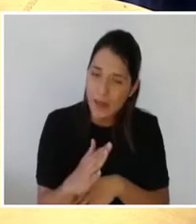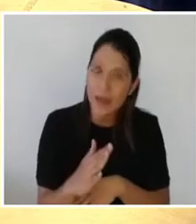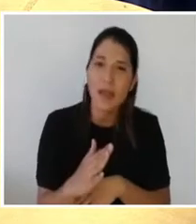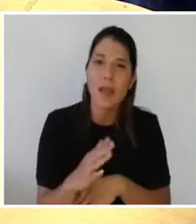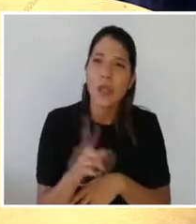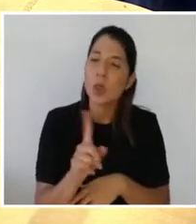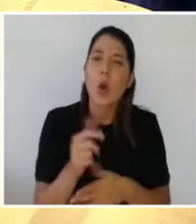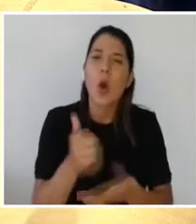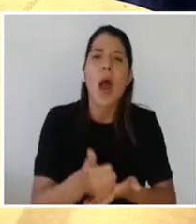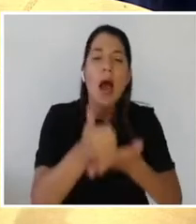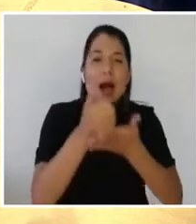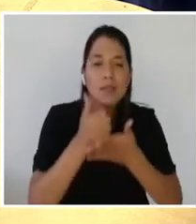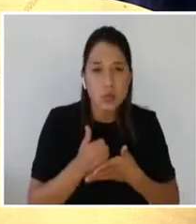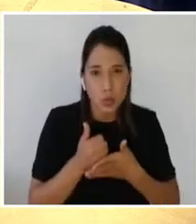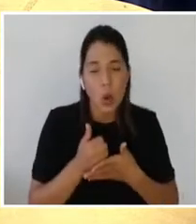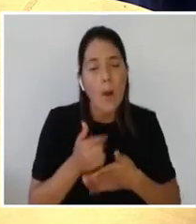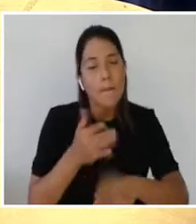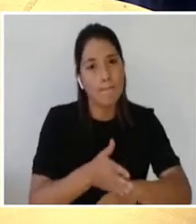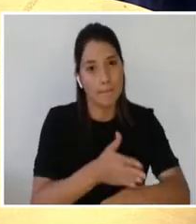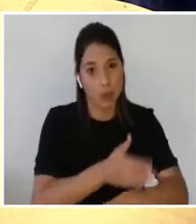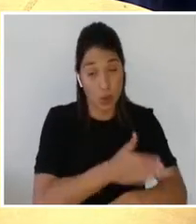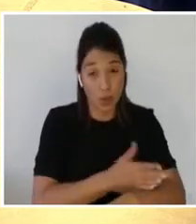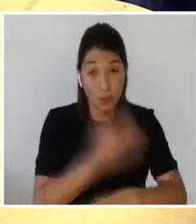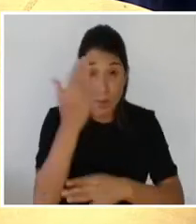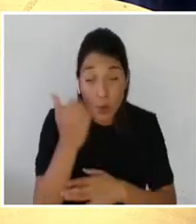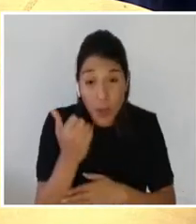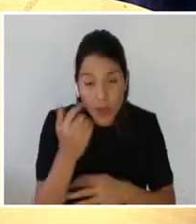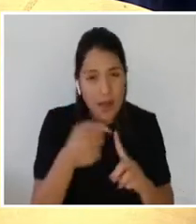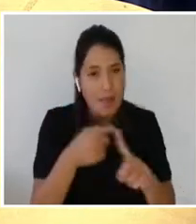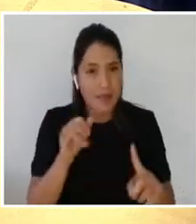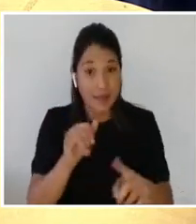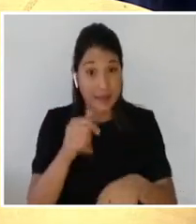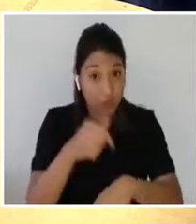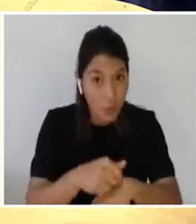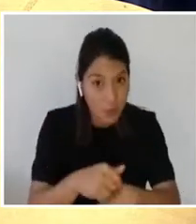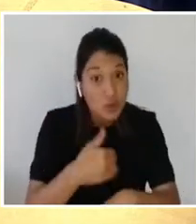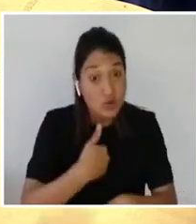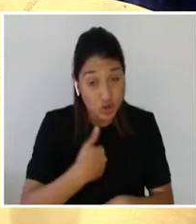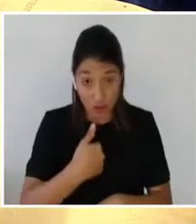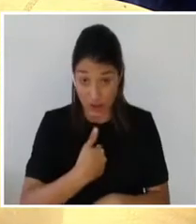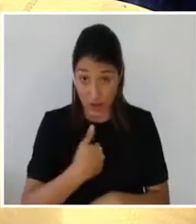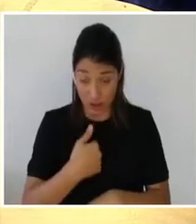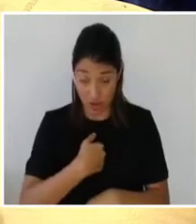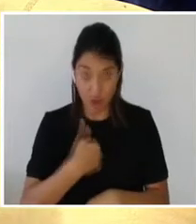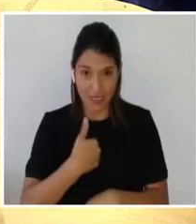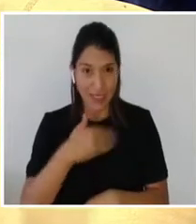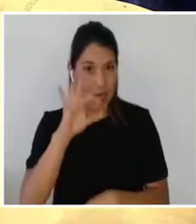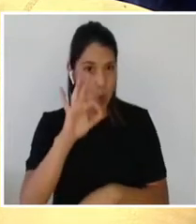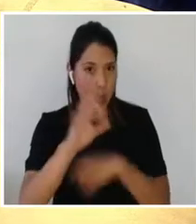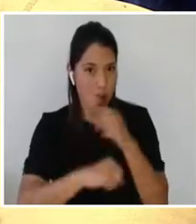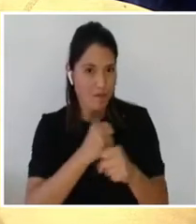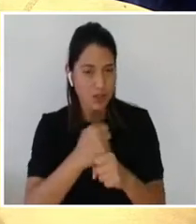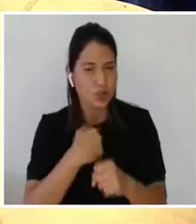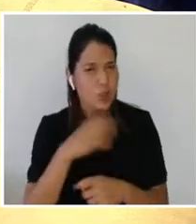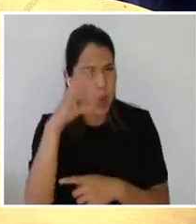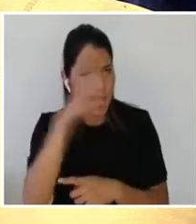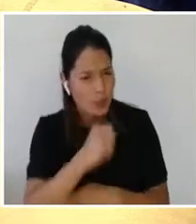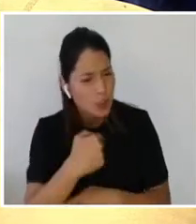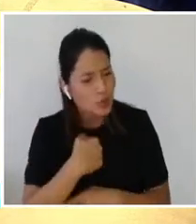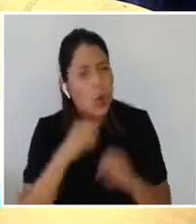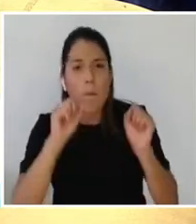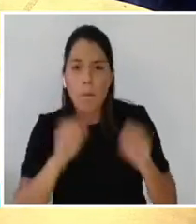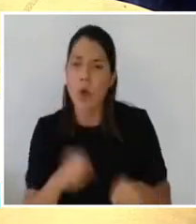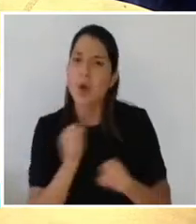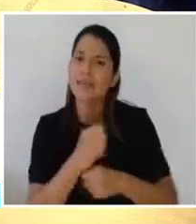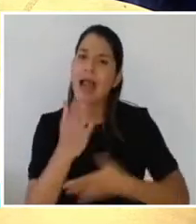crecer. Porque desde ese momento, que tenía 9 años, me di cuenta que yo podía marcar una diferencia en la vida de las